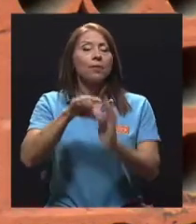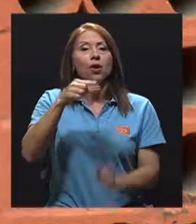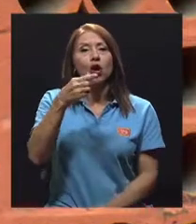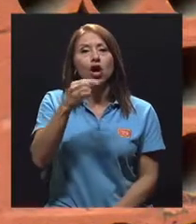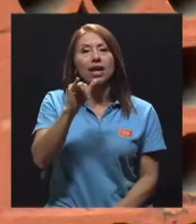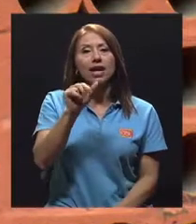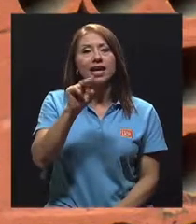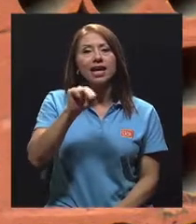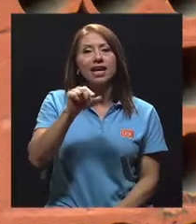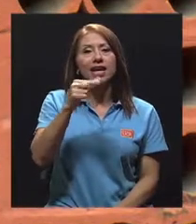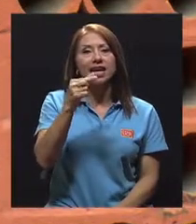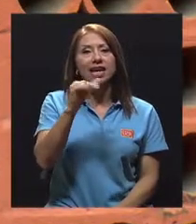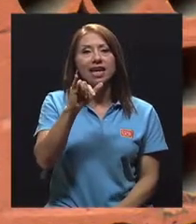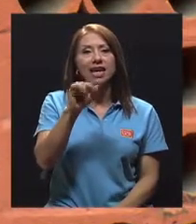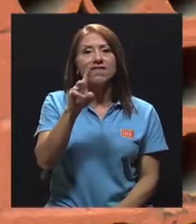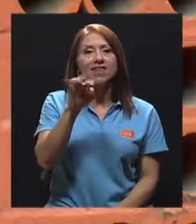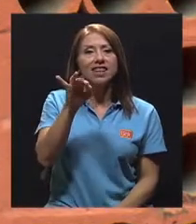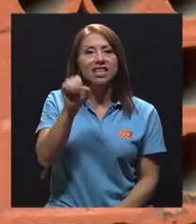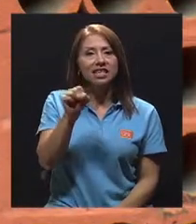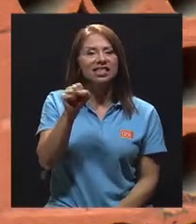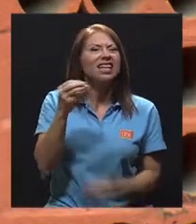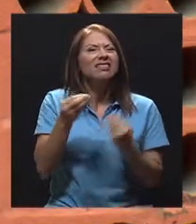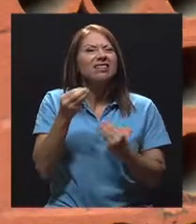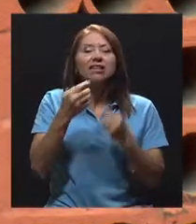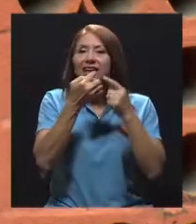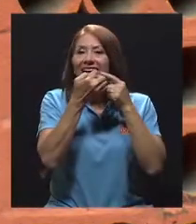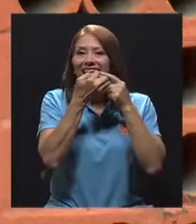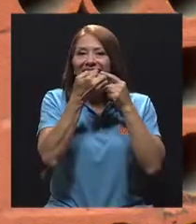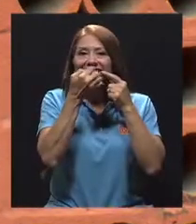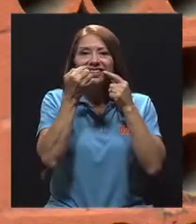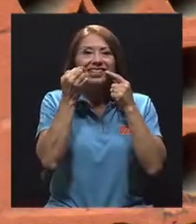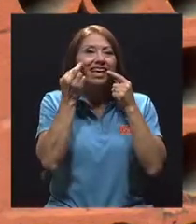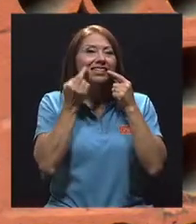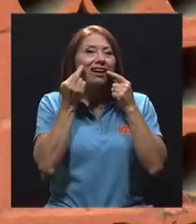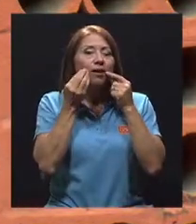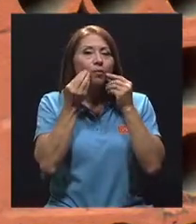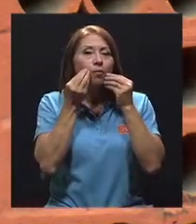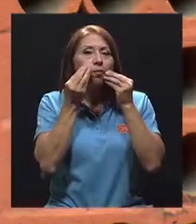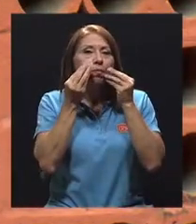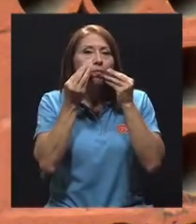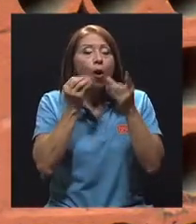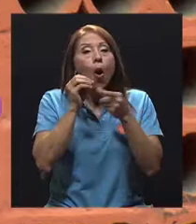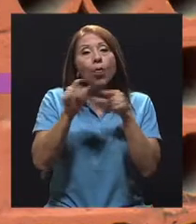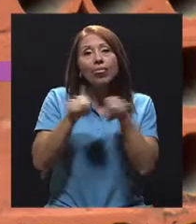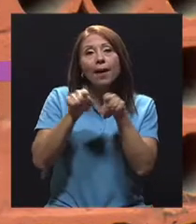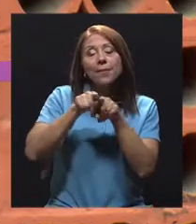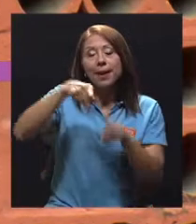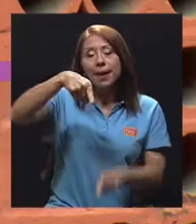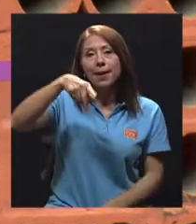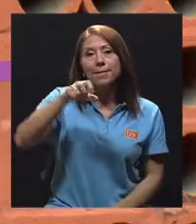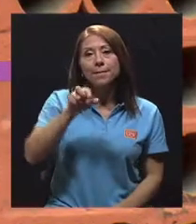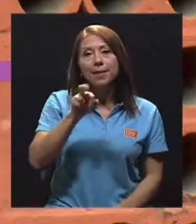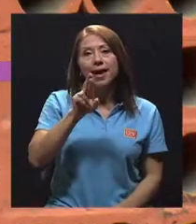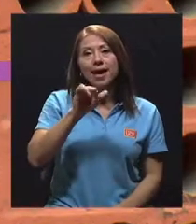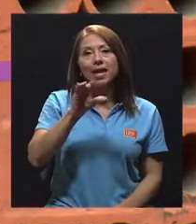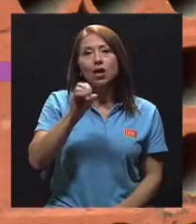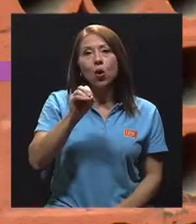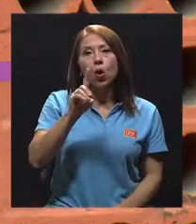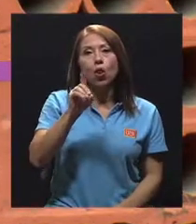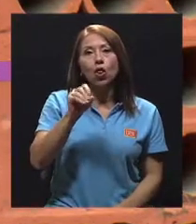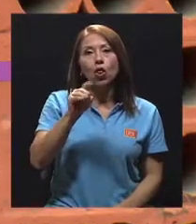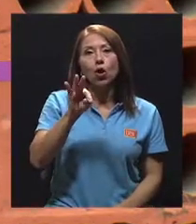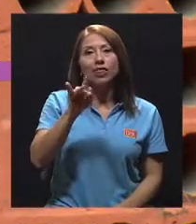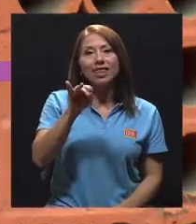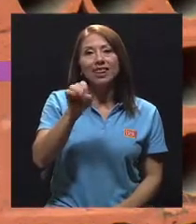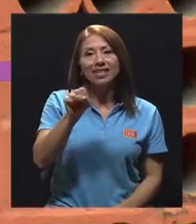enfermedades como la gingivitis, que es la inflamación de las encías, y puede ser también a la periodontitis, que es ya la inflamación de